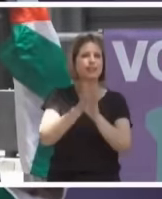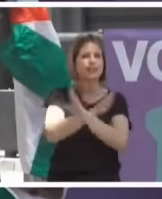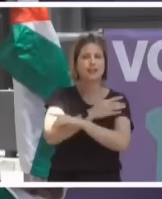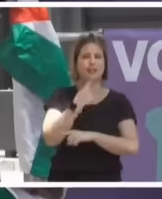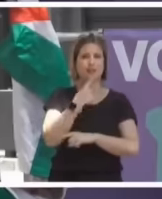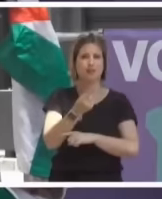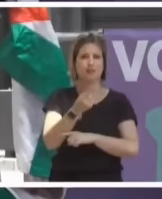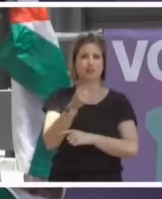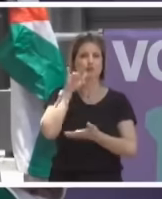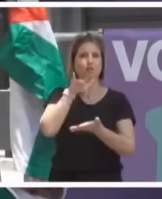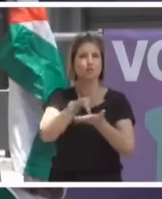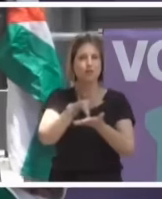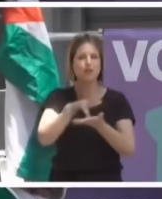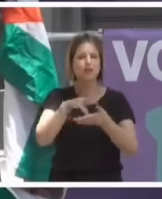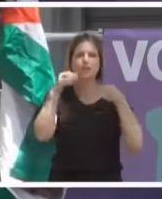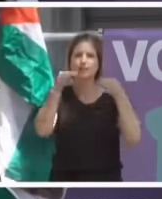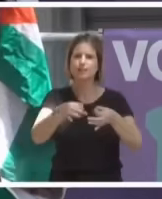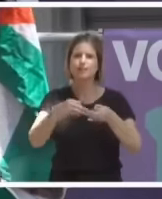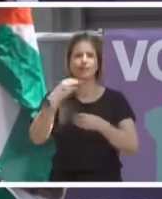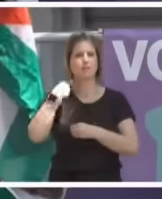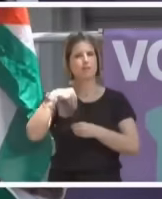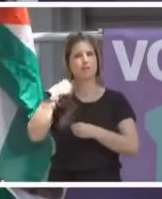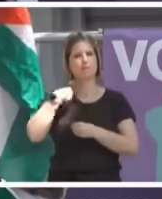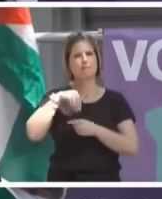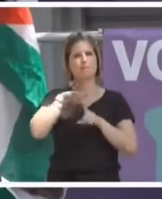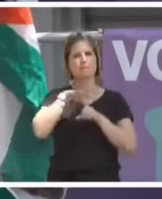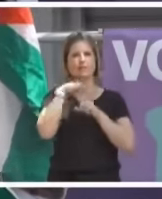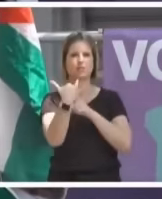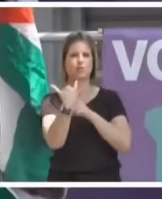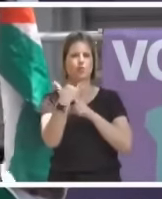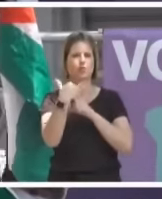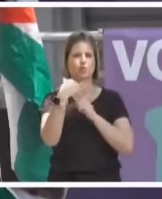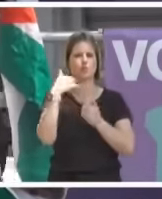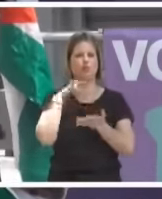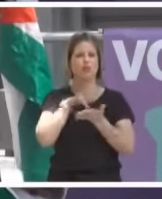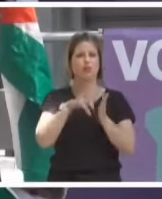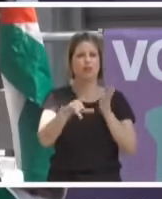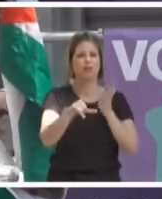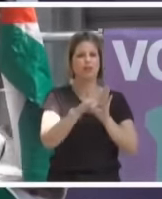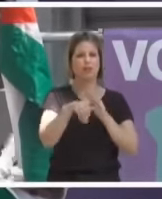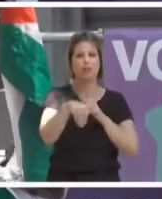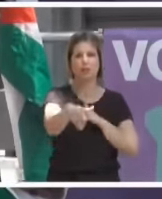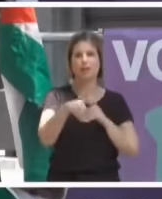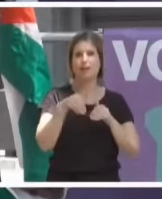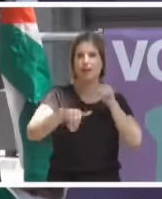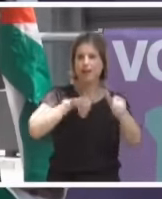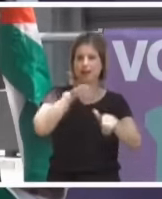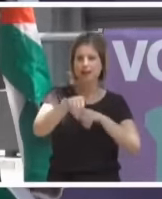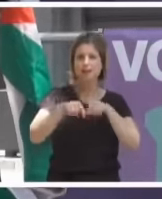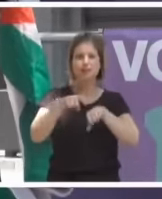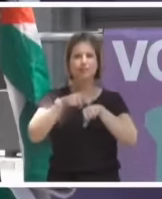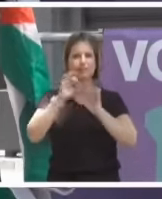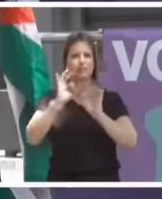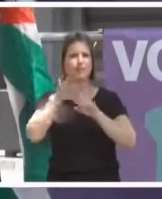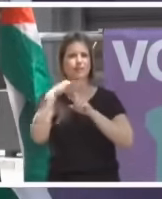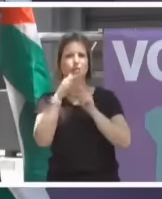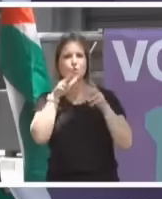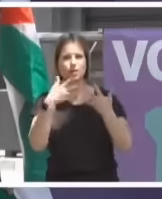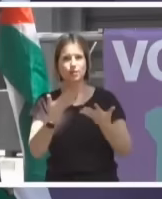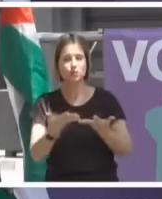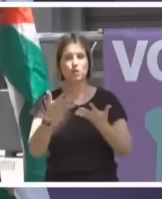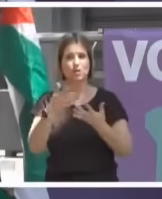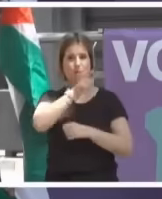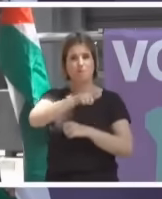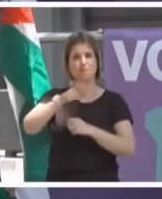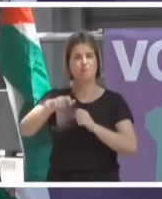lo que nos encontramos es siempre la misma vicisitud cuando nos encontramos delante de unas elecciones de estas características y de una situación como la actual en la